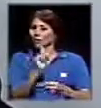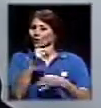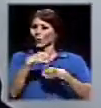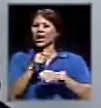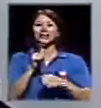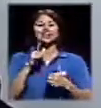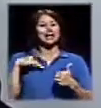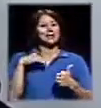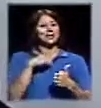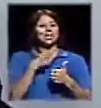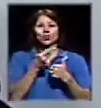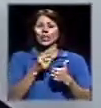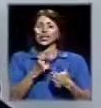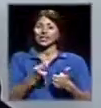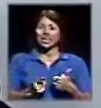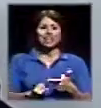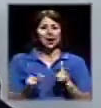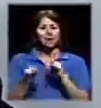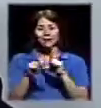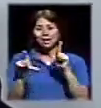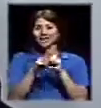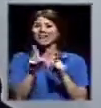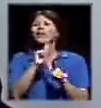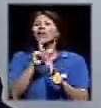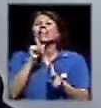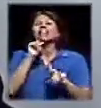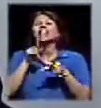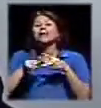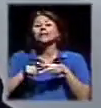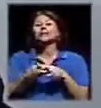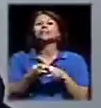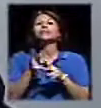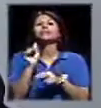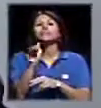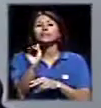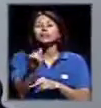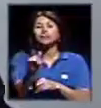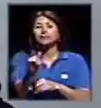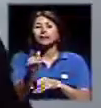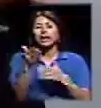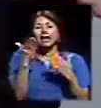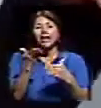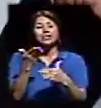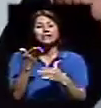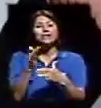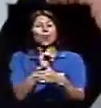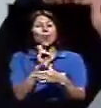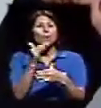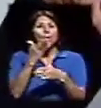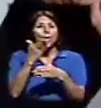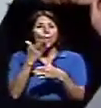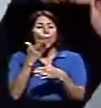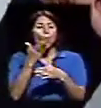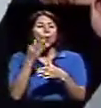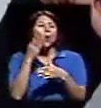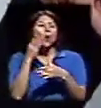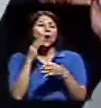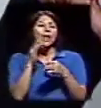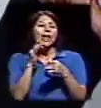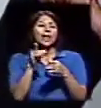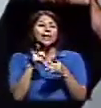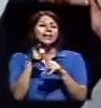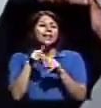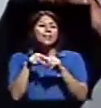la Asamblea Legislativa, no lo hace en ninguna otra instancia, sino que parte de una estimación que un grupo técnico de